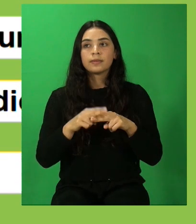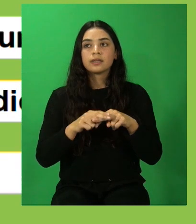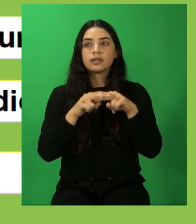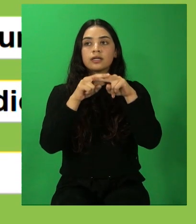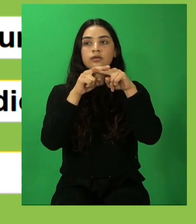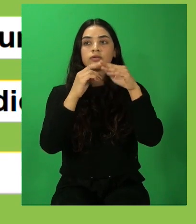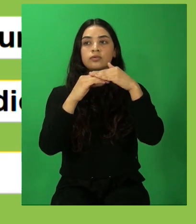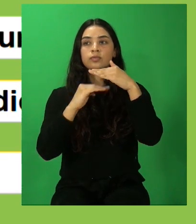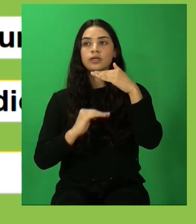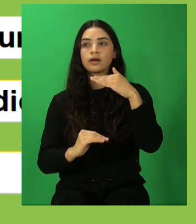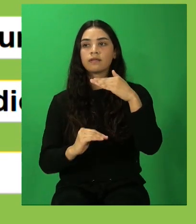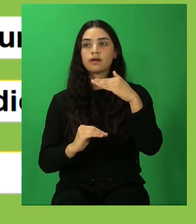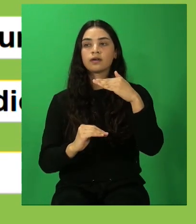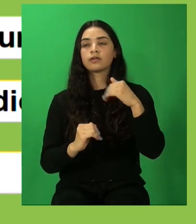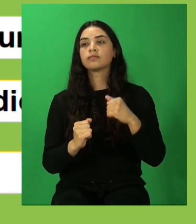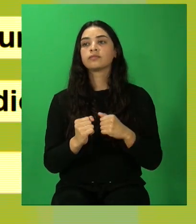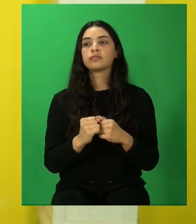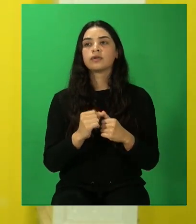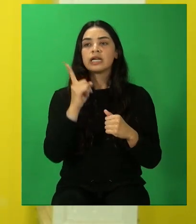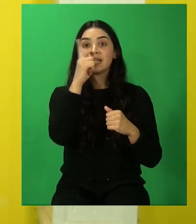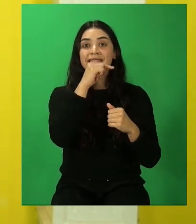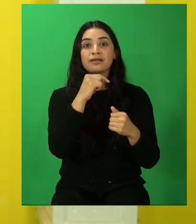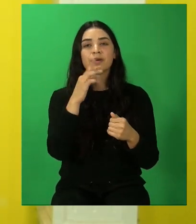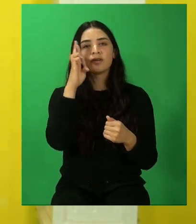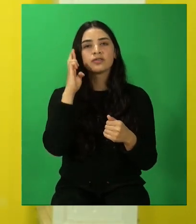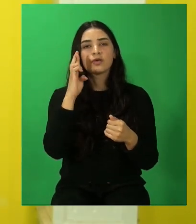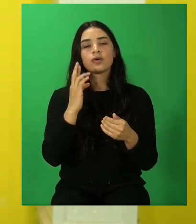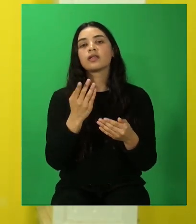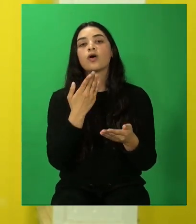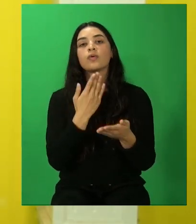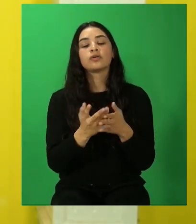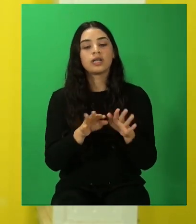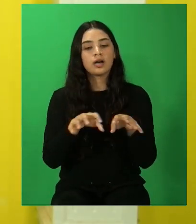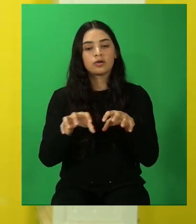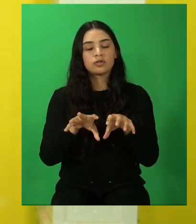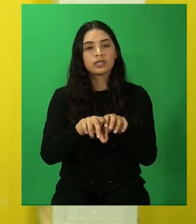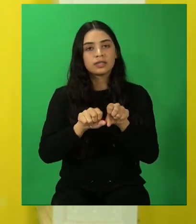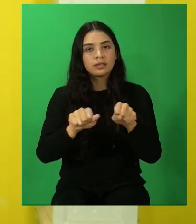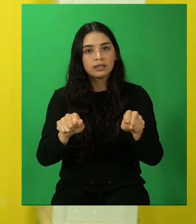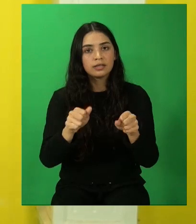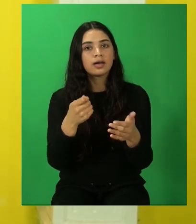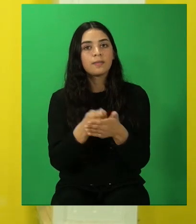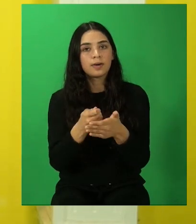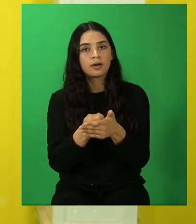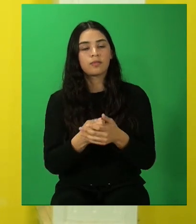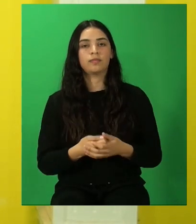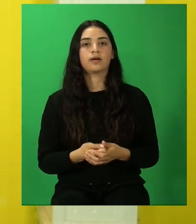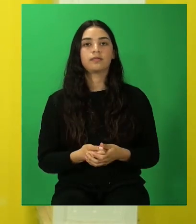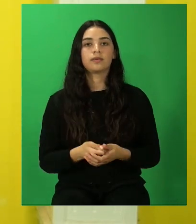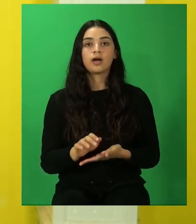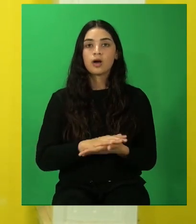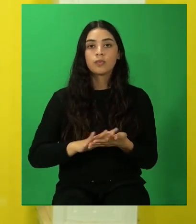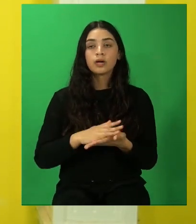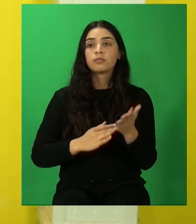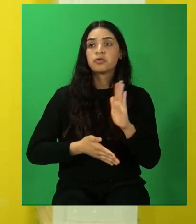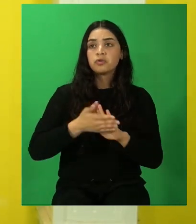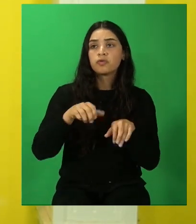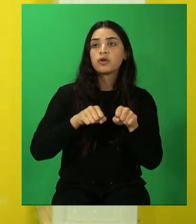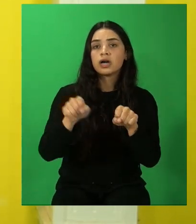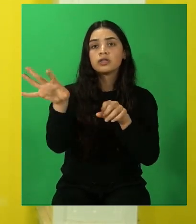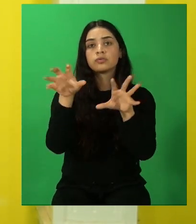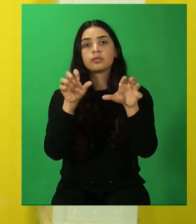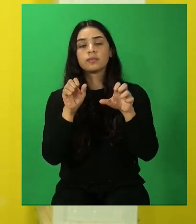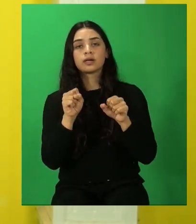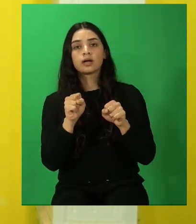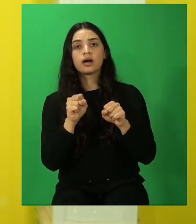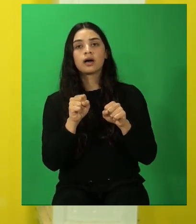su función, intermedios y finales. Recuerde que cuando usted va a un supermercado a comprar algo o a una tienda, un